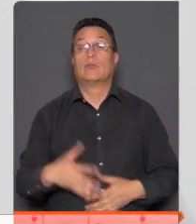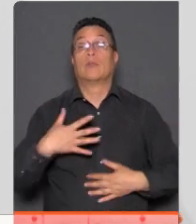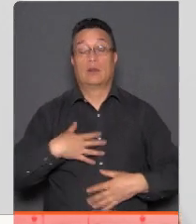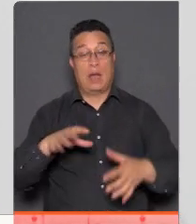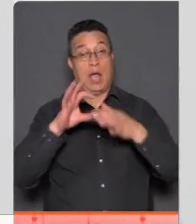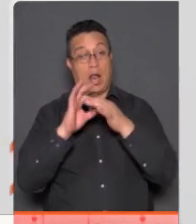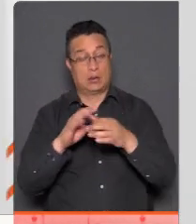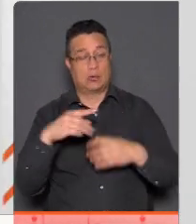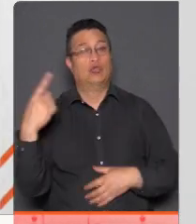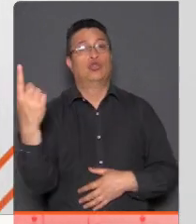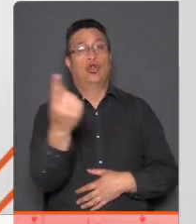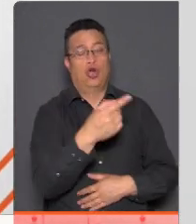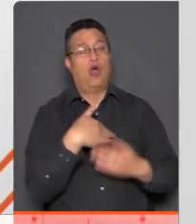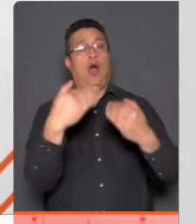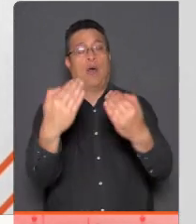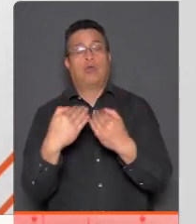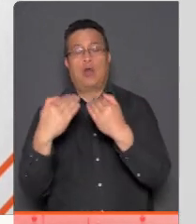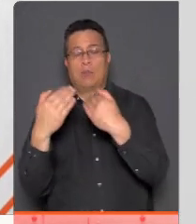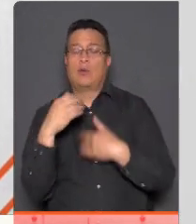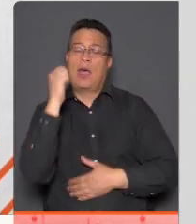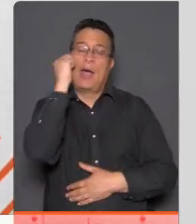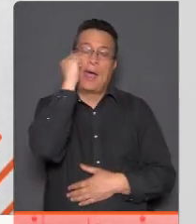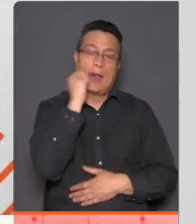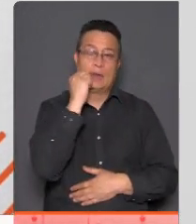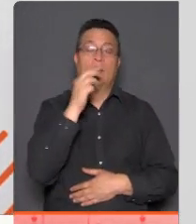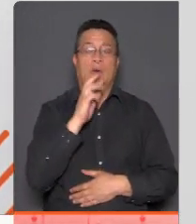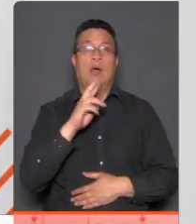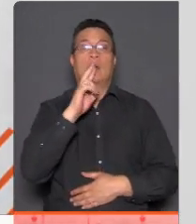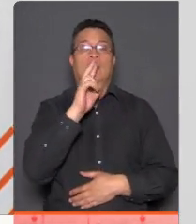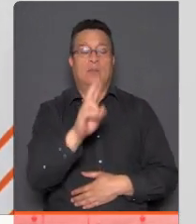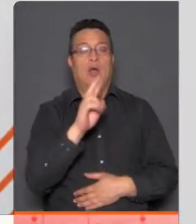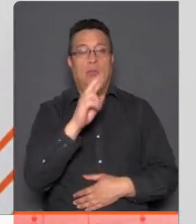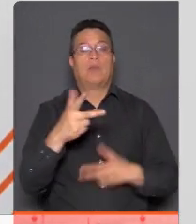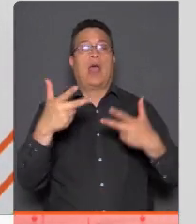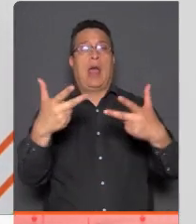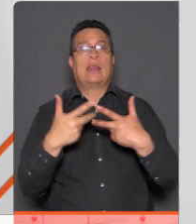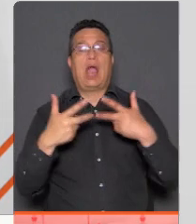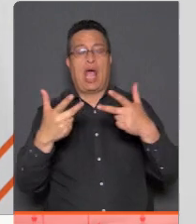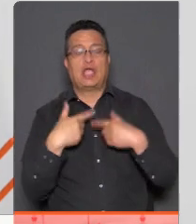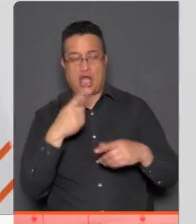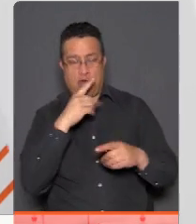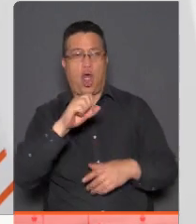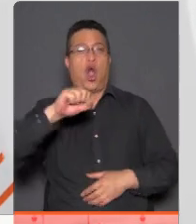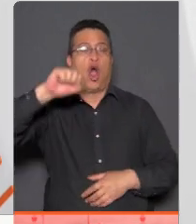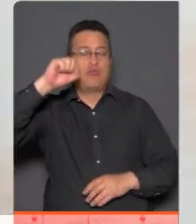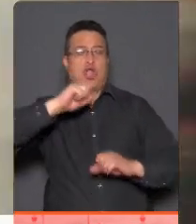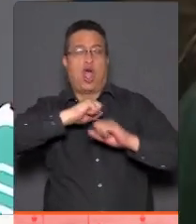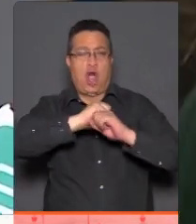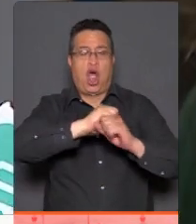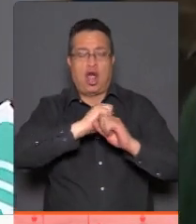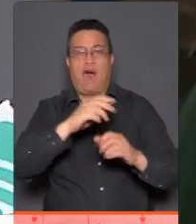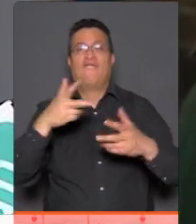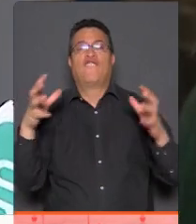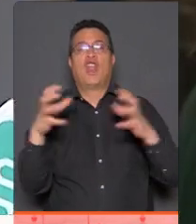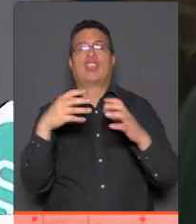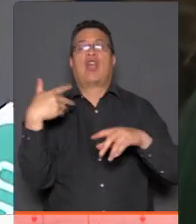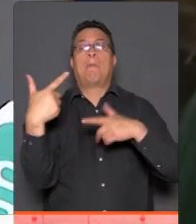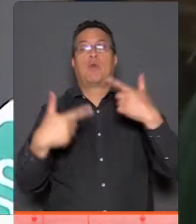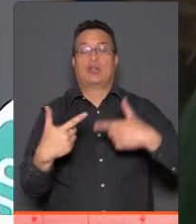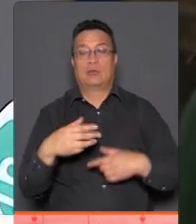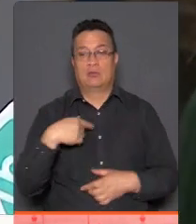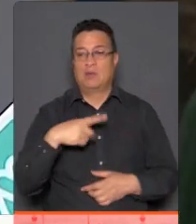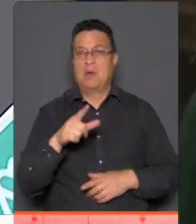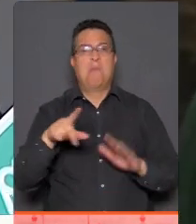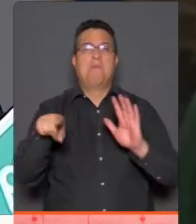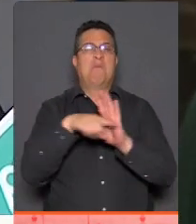Múltiples manifestaciones de apoyo y cariño recibidos como respuesta ante los ataques cargados de misoginia, anticomunismo y violencia política. Yo creo que le queda mal el papel